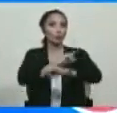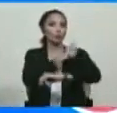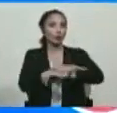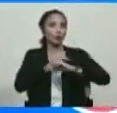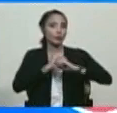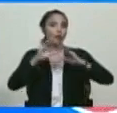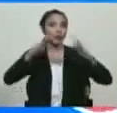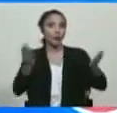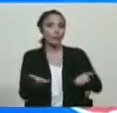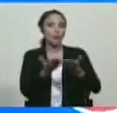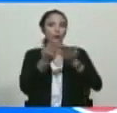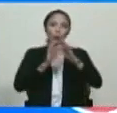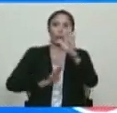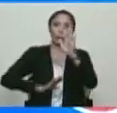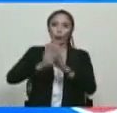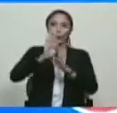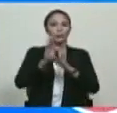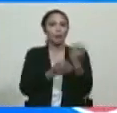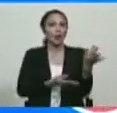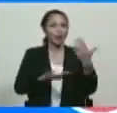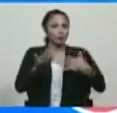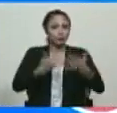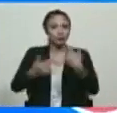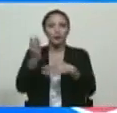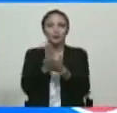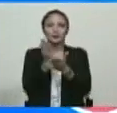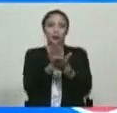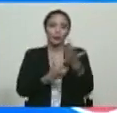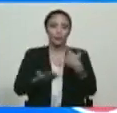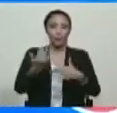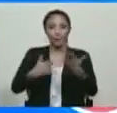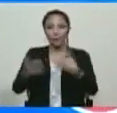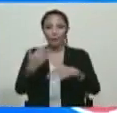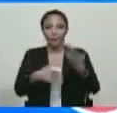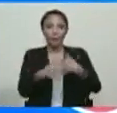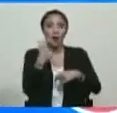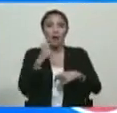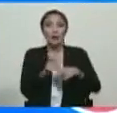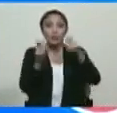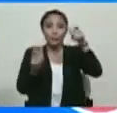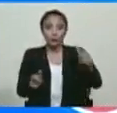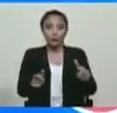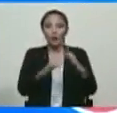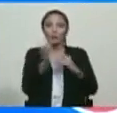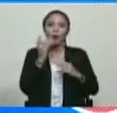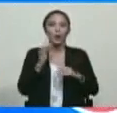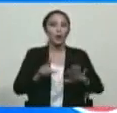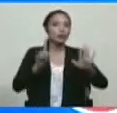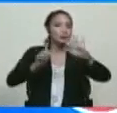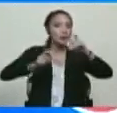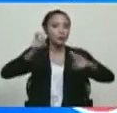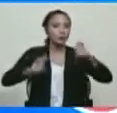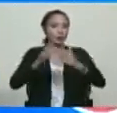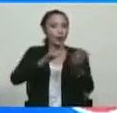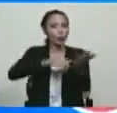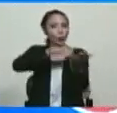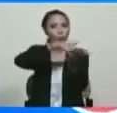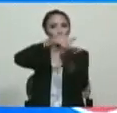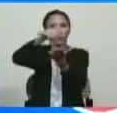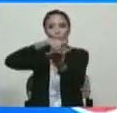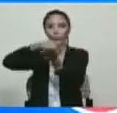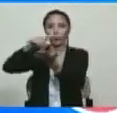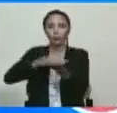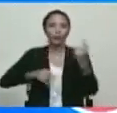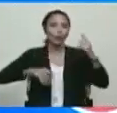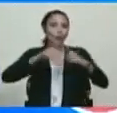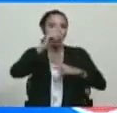mundo y que además no se agota. Uno de cada seis personas en el mundo viajan internamente cada